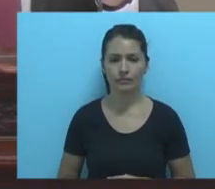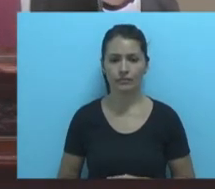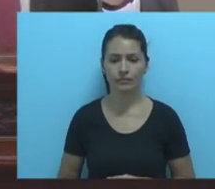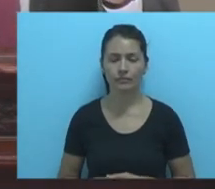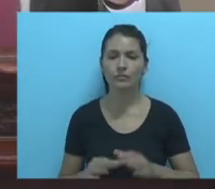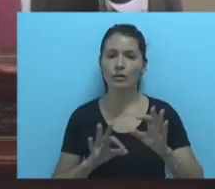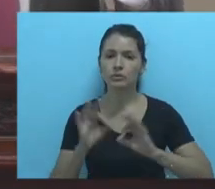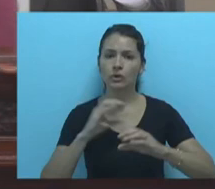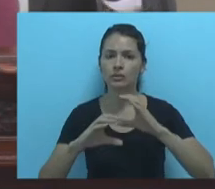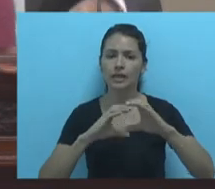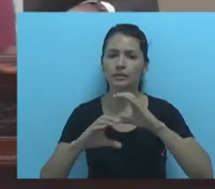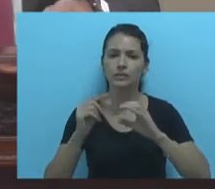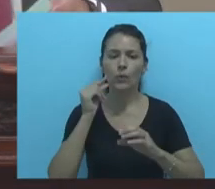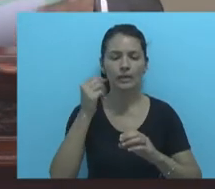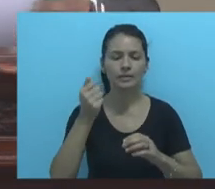Proyecto de comunicación